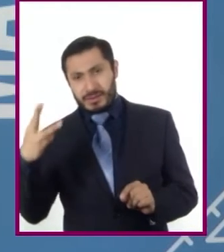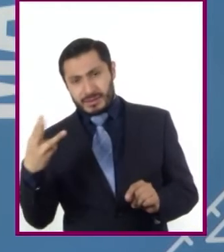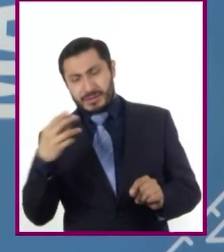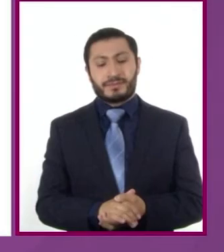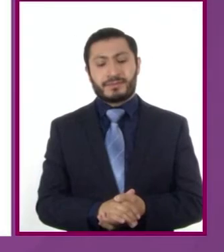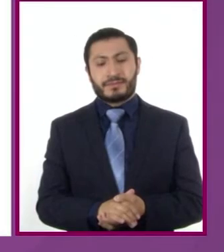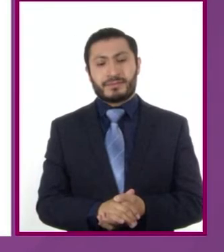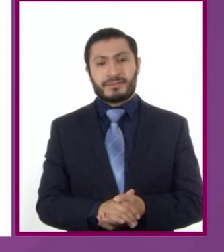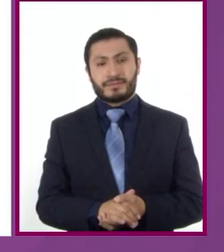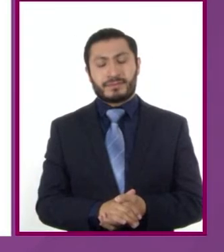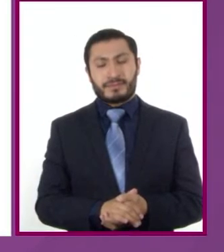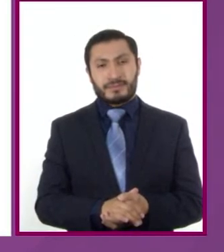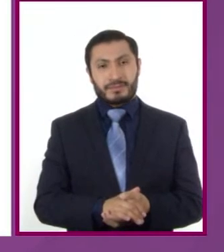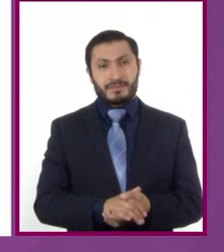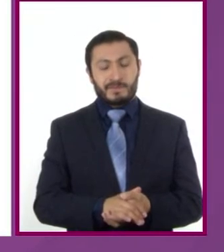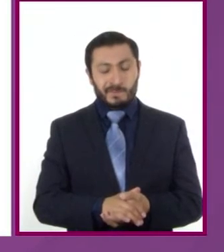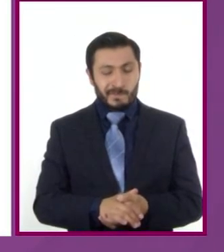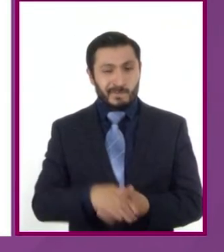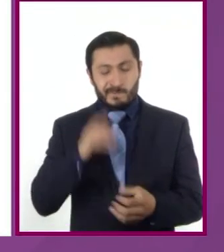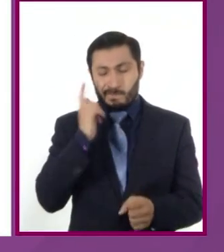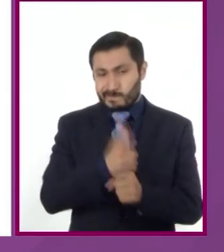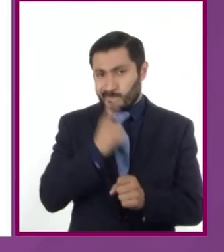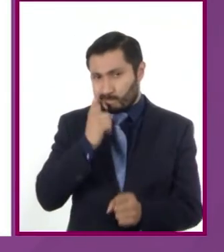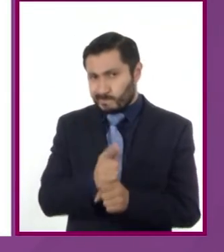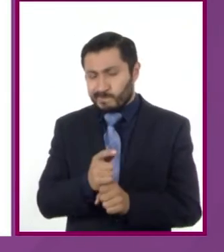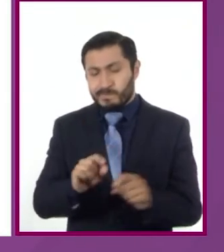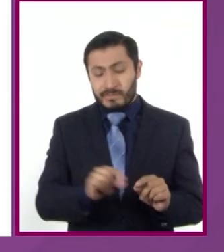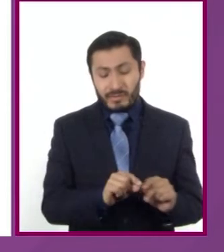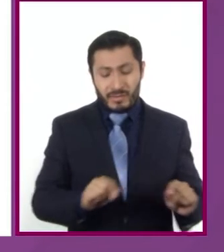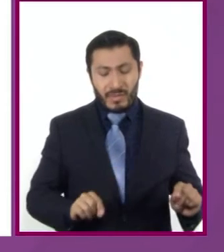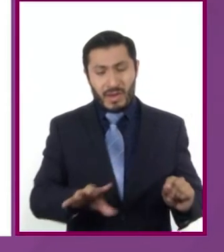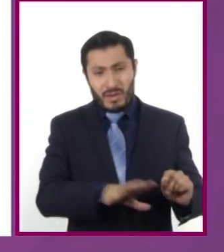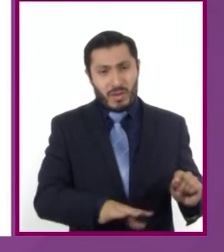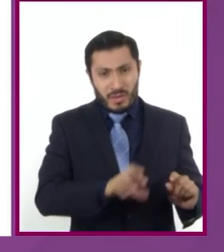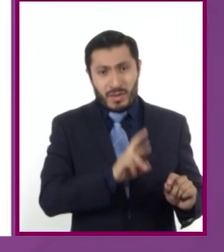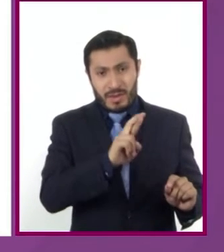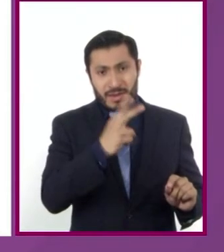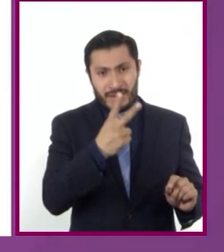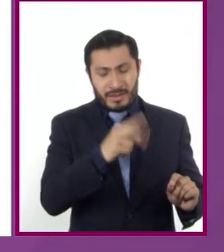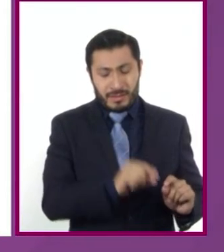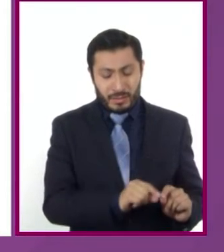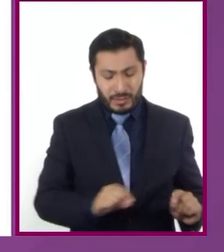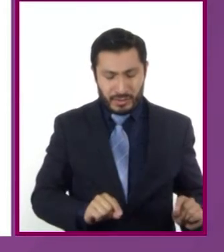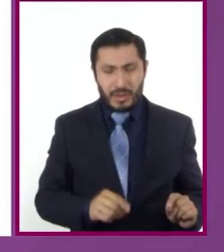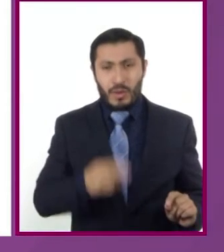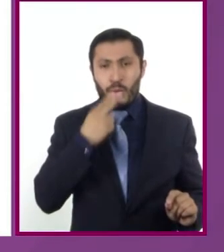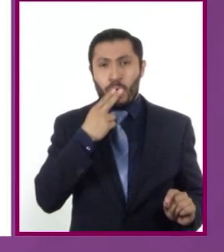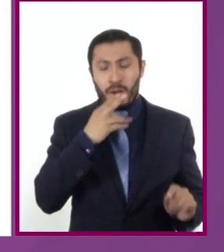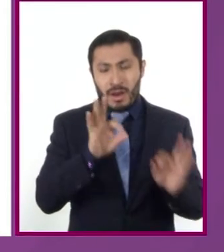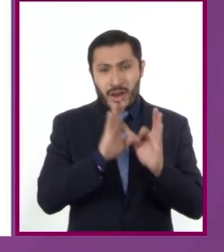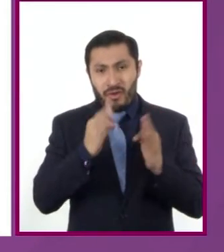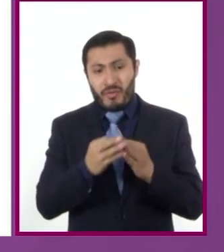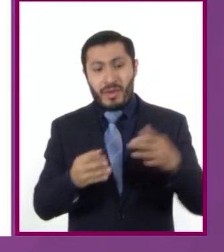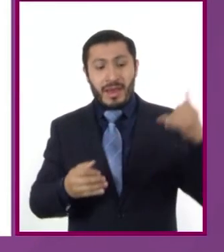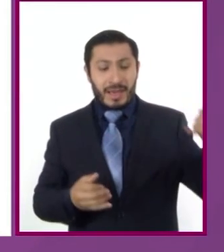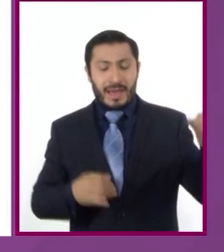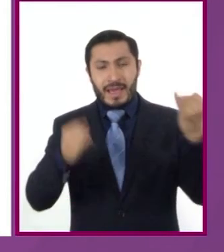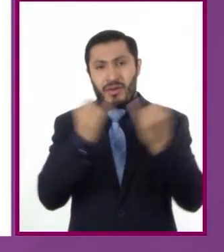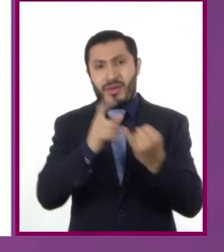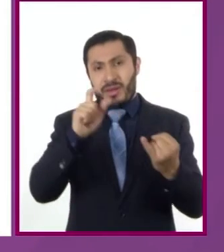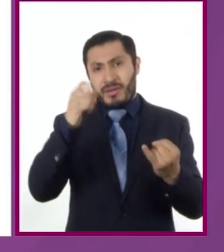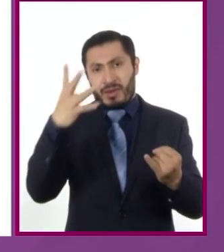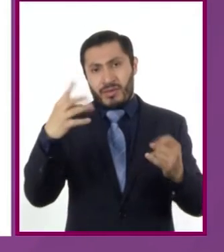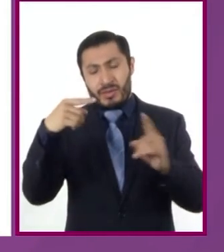3. Para calcular la medida de la base del rectángulo R2, utilizaremos la expresión y igual